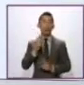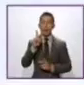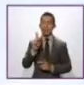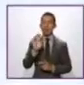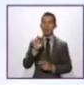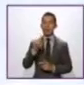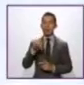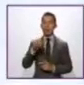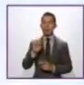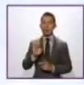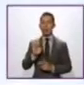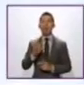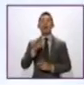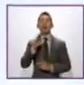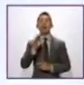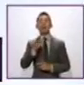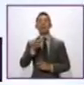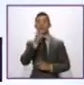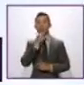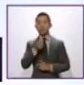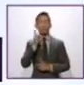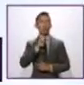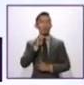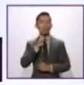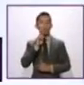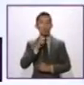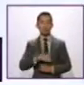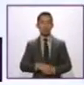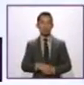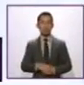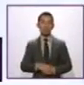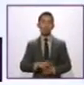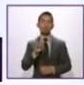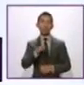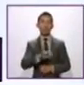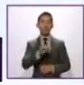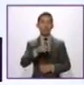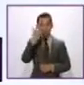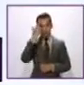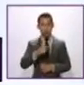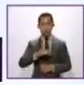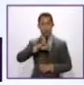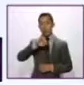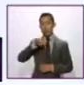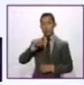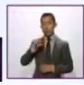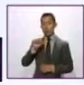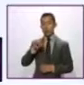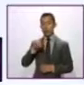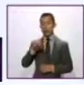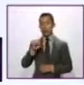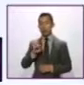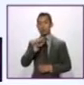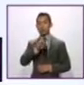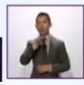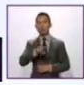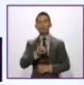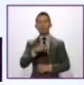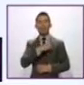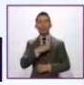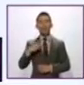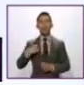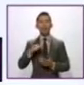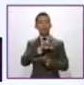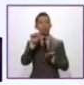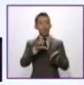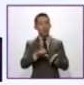40 segundos para usted, candidata, adelante. Gracias. Sí, ciertamente, Juan Carlos, tienes razón. Necesitamos establecer un centro de